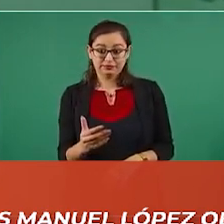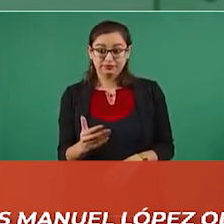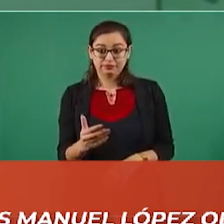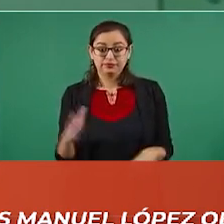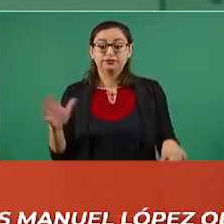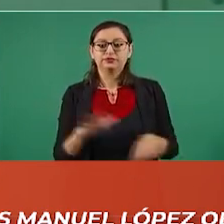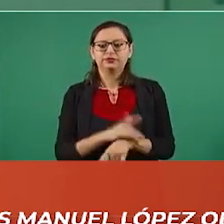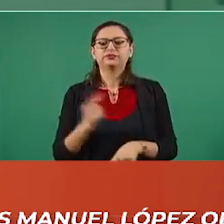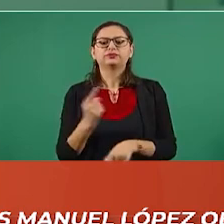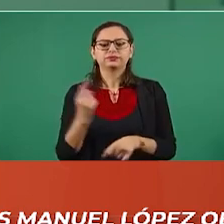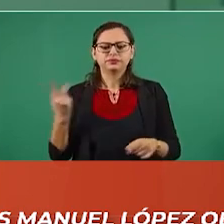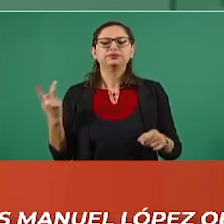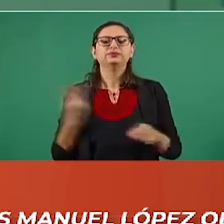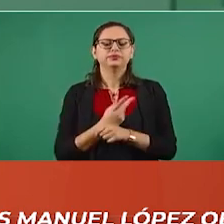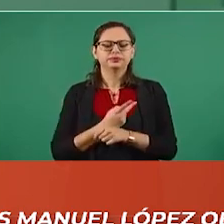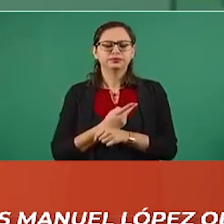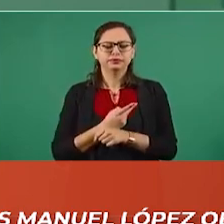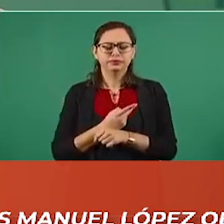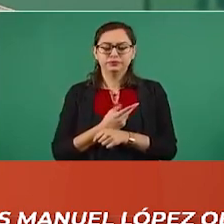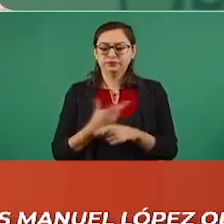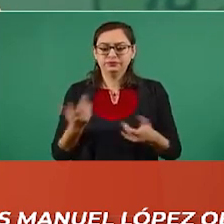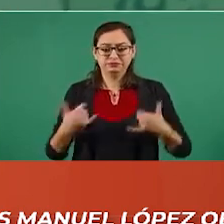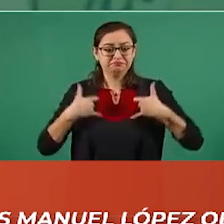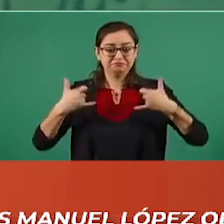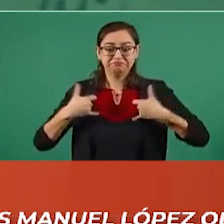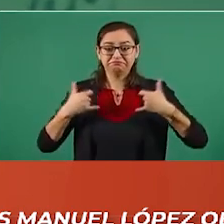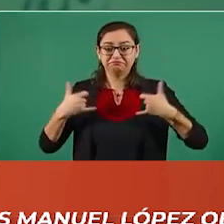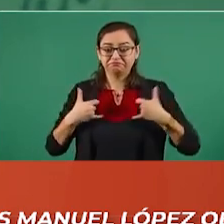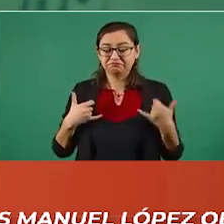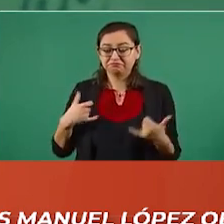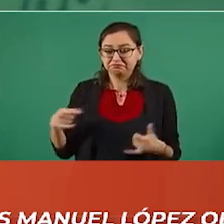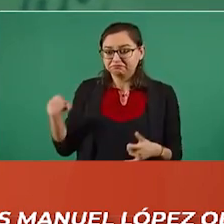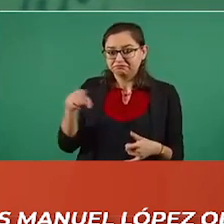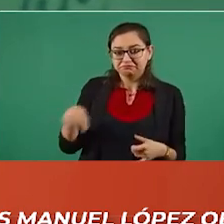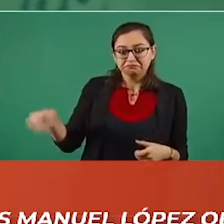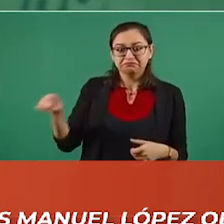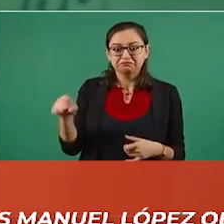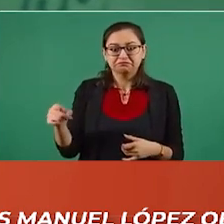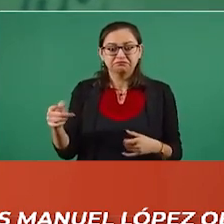están muy indefensos.